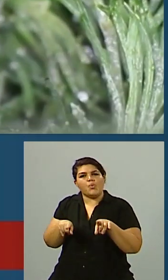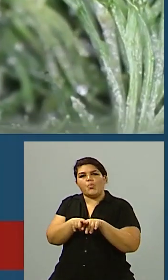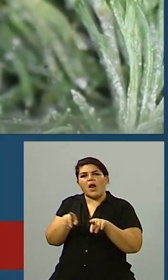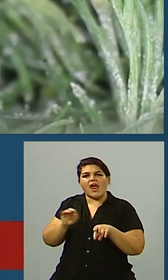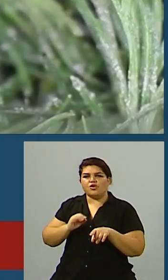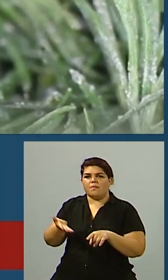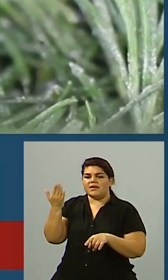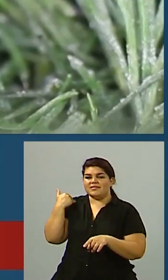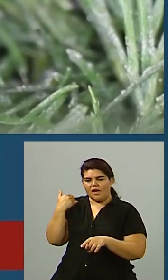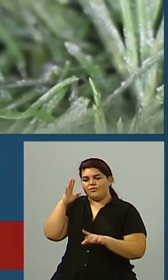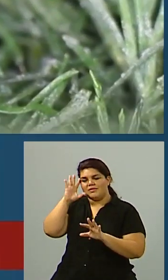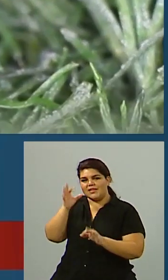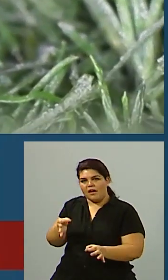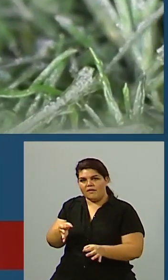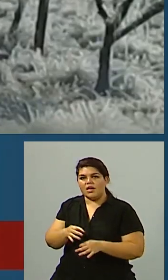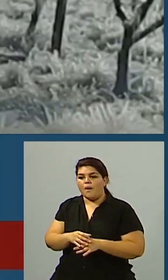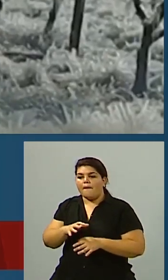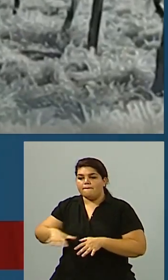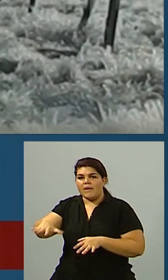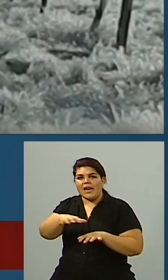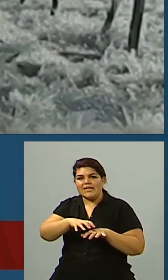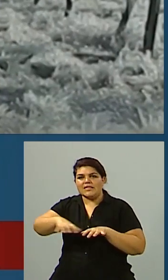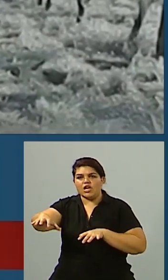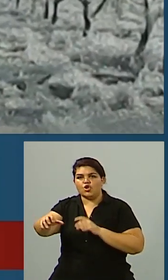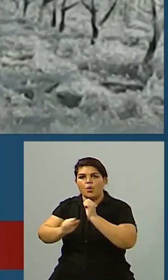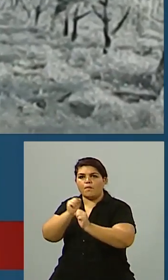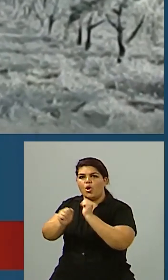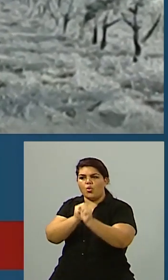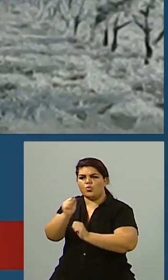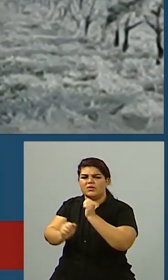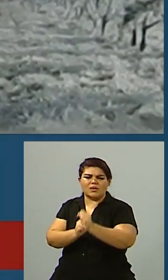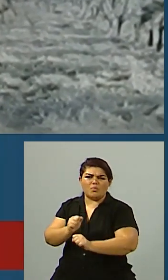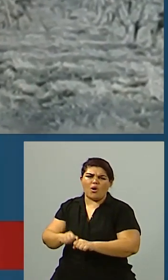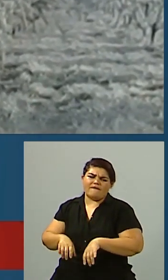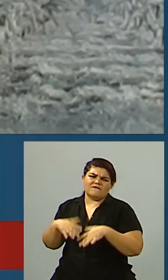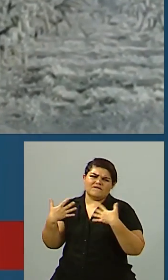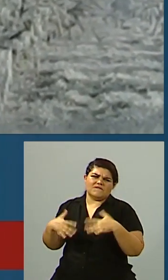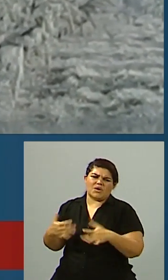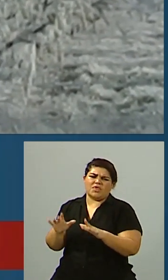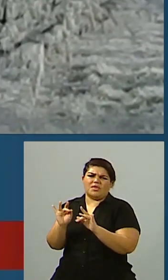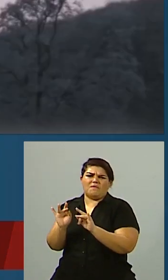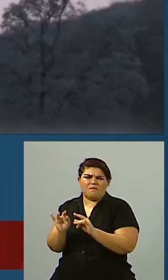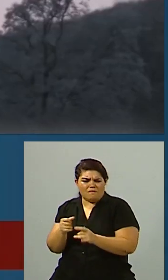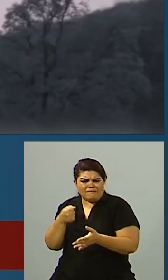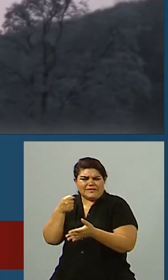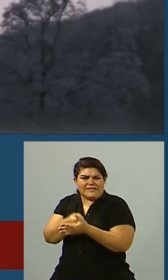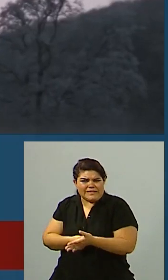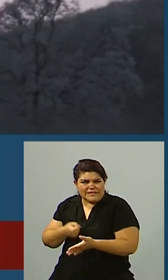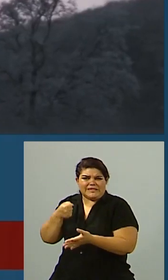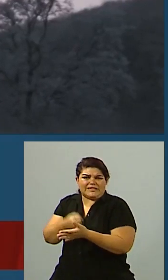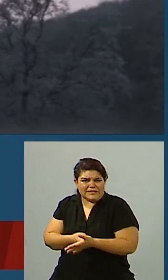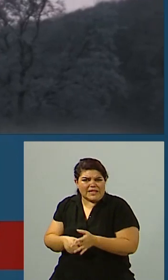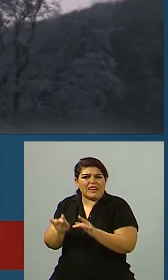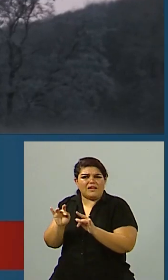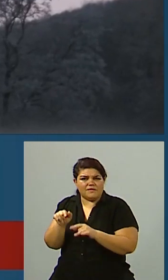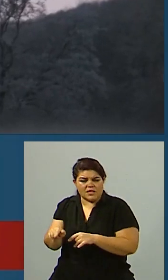realmente muy fuertes para el sector productivo. ¿Cómo es la recuperación cuando se produce una helada tardía? Más allá de